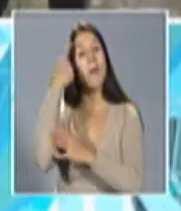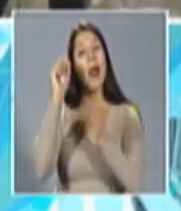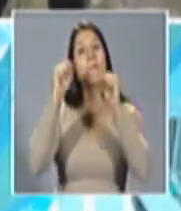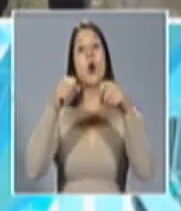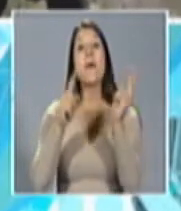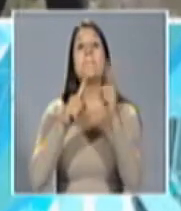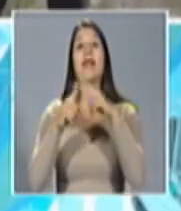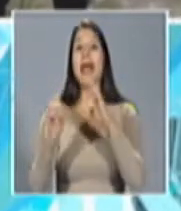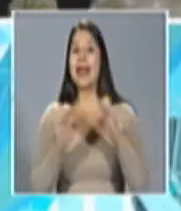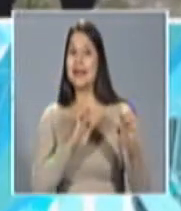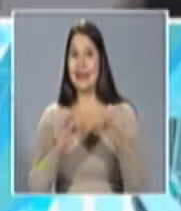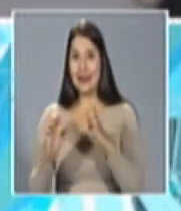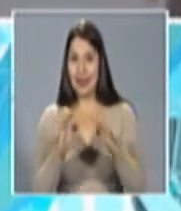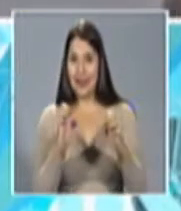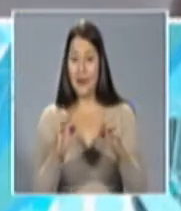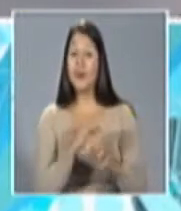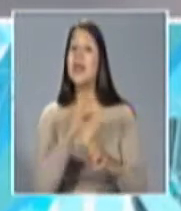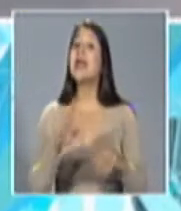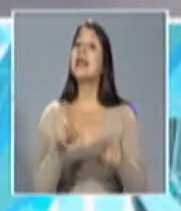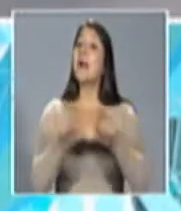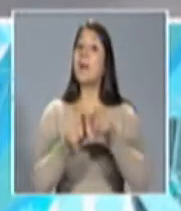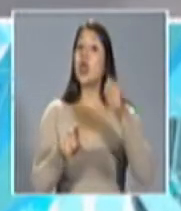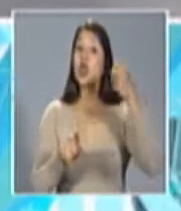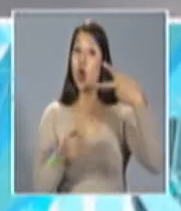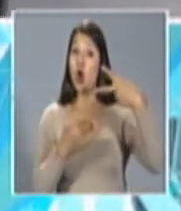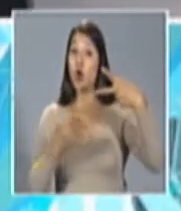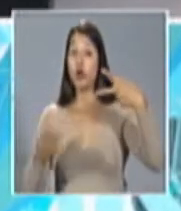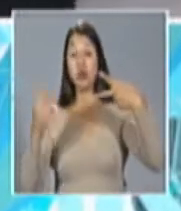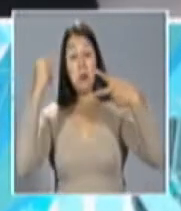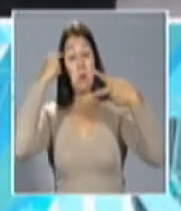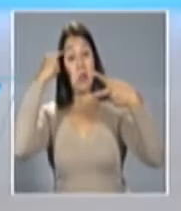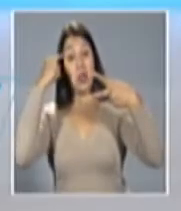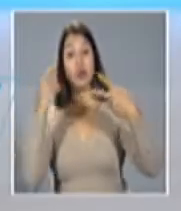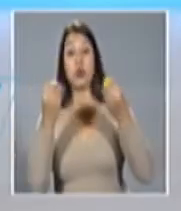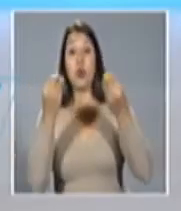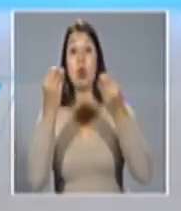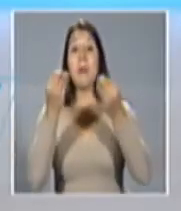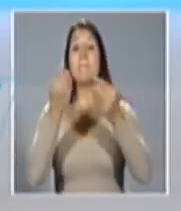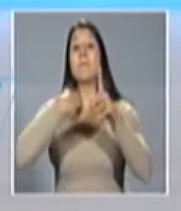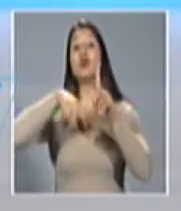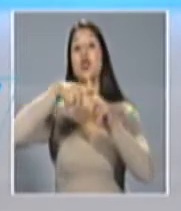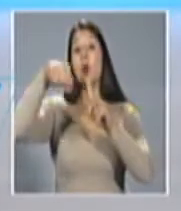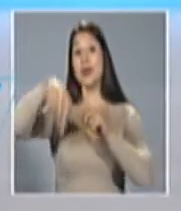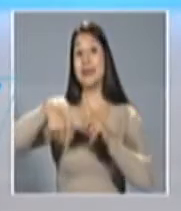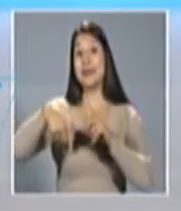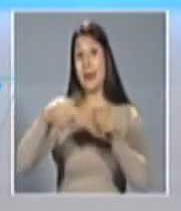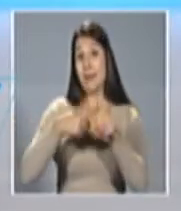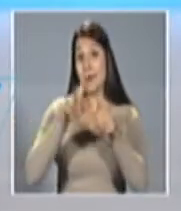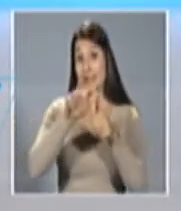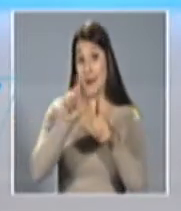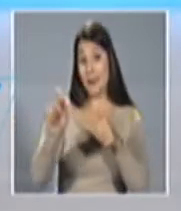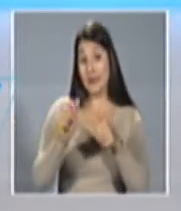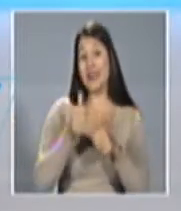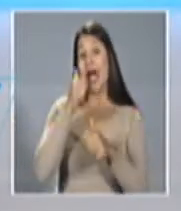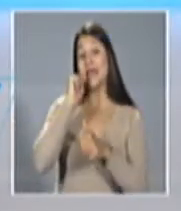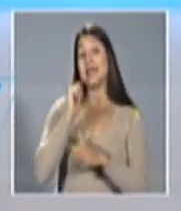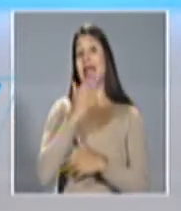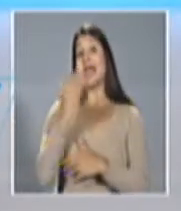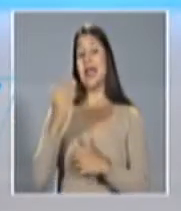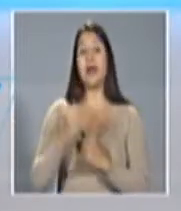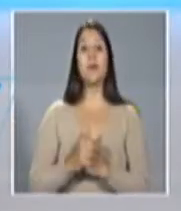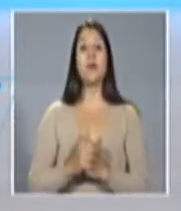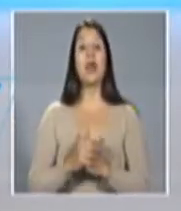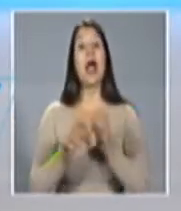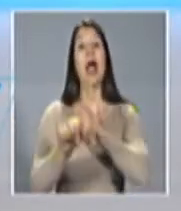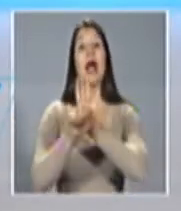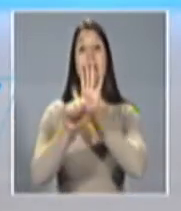esta materia. Aparte de eso, hay dos cosas que creo que también nos deja positivas este primer trimestre del año. Una fue ayer casualmente